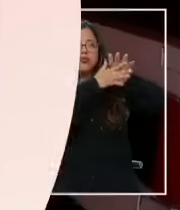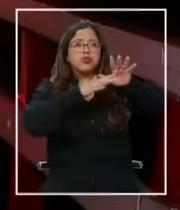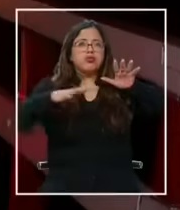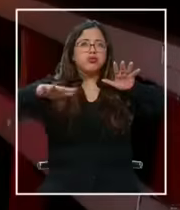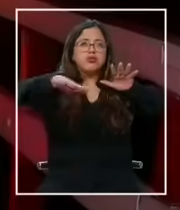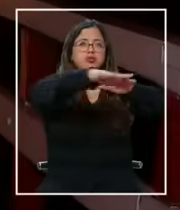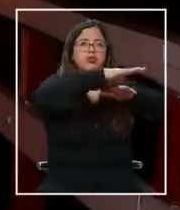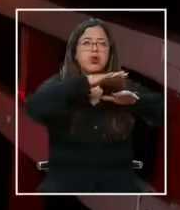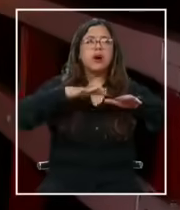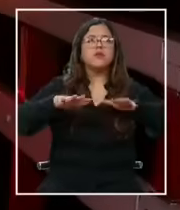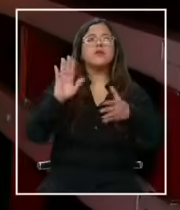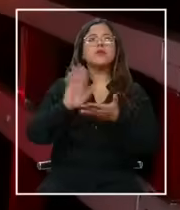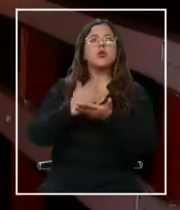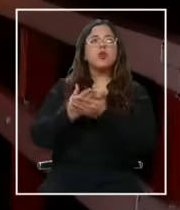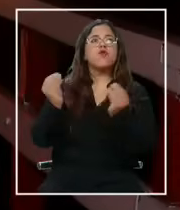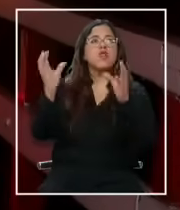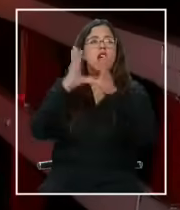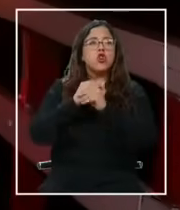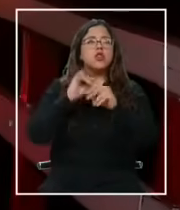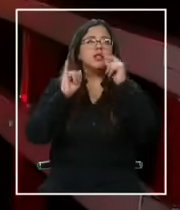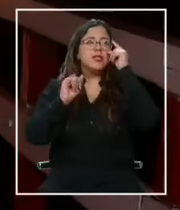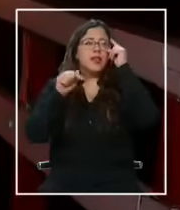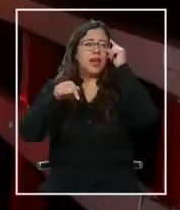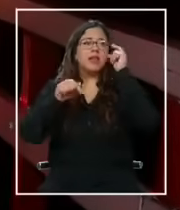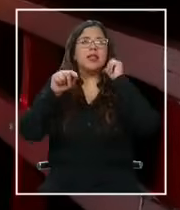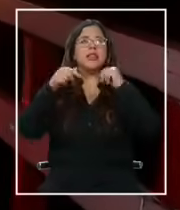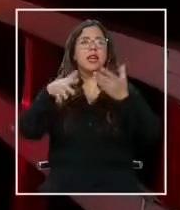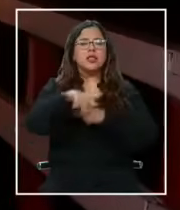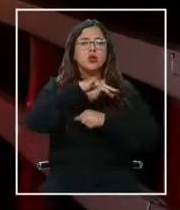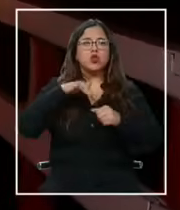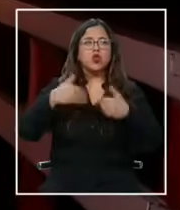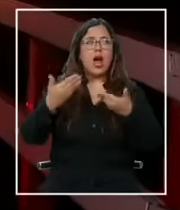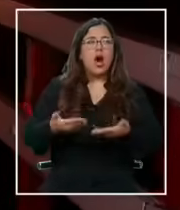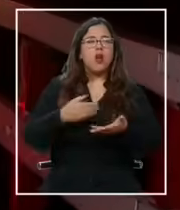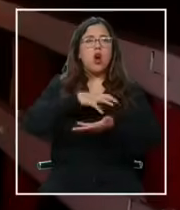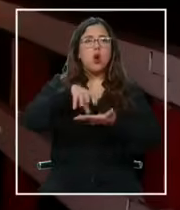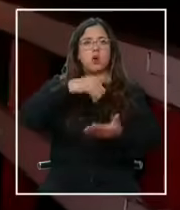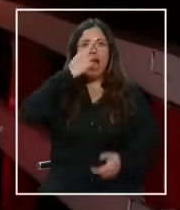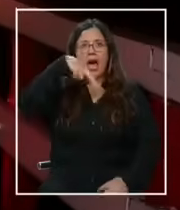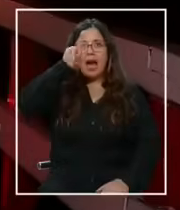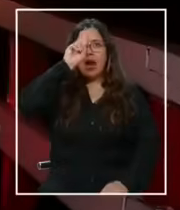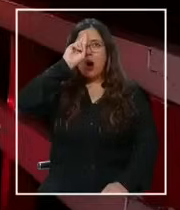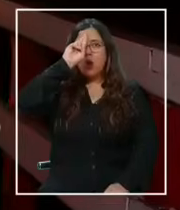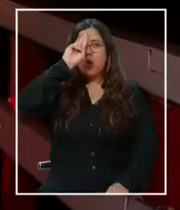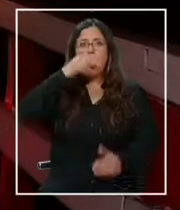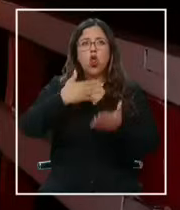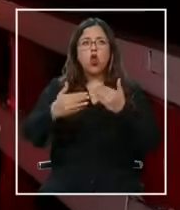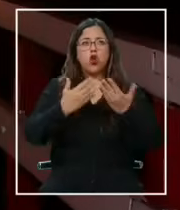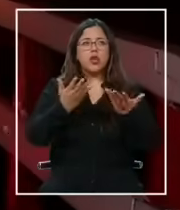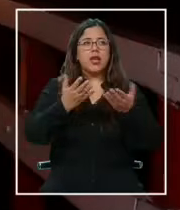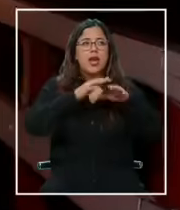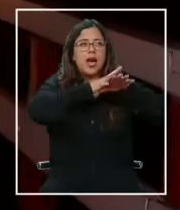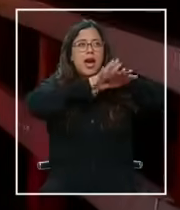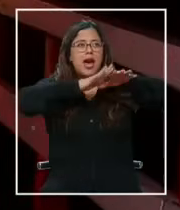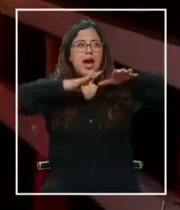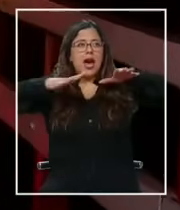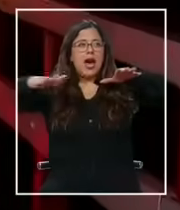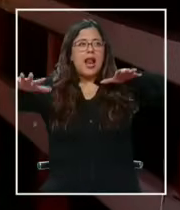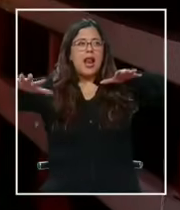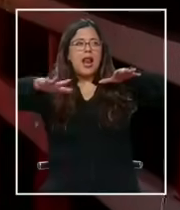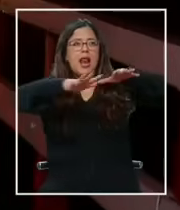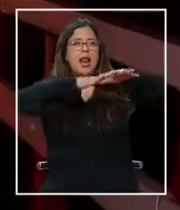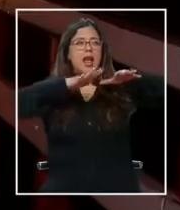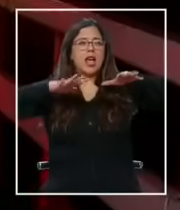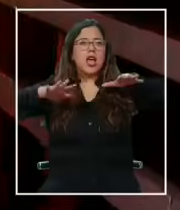noches cómo están Buenas noches Así es este es el panorama a esta hora acá en la comuna de arauco Precisamente en el río pichilo donde vamos a revisar